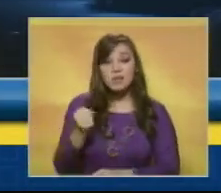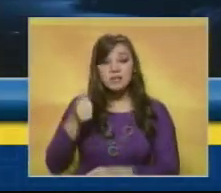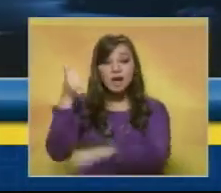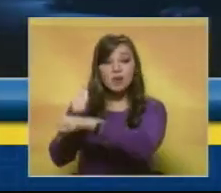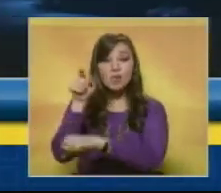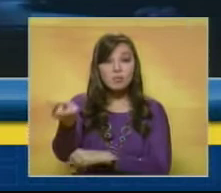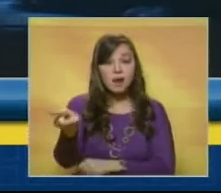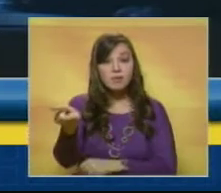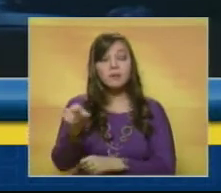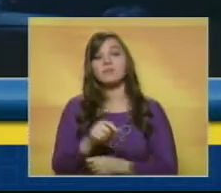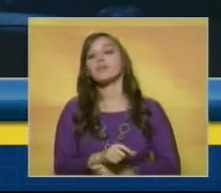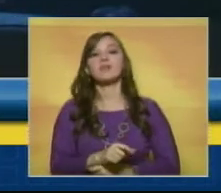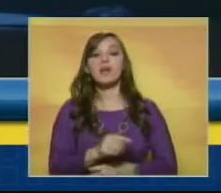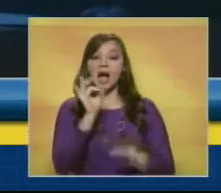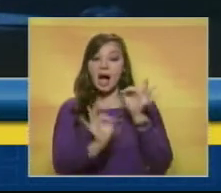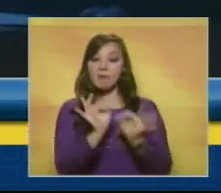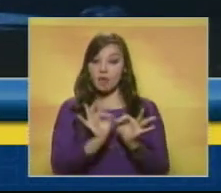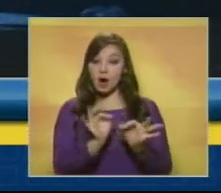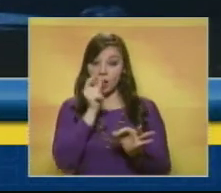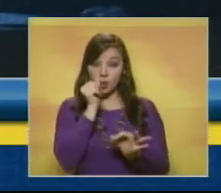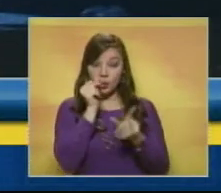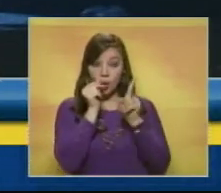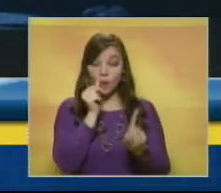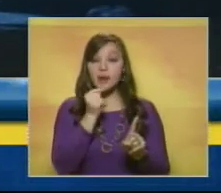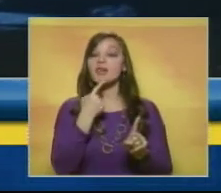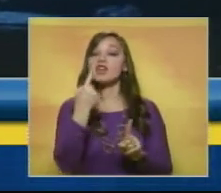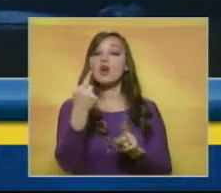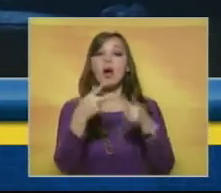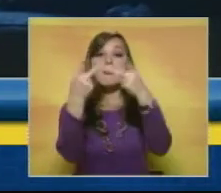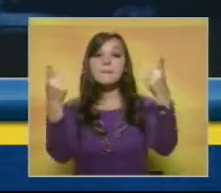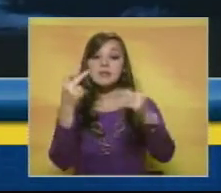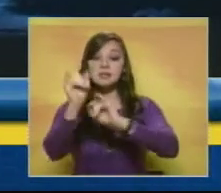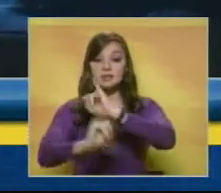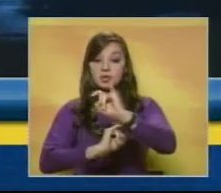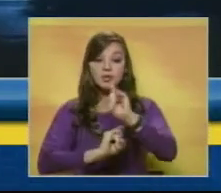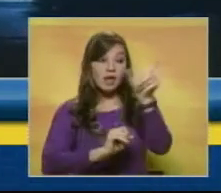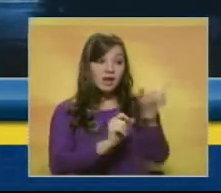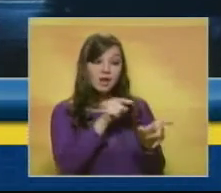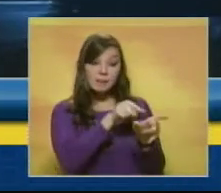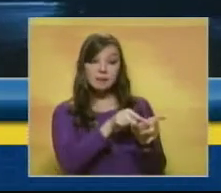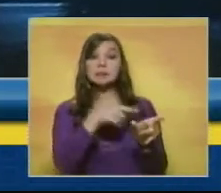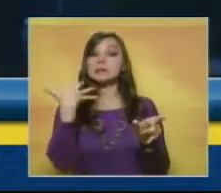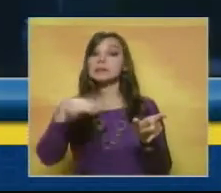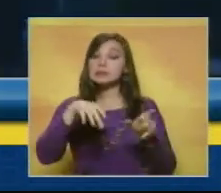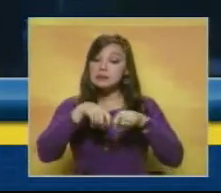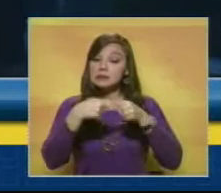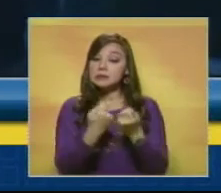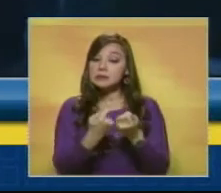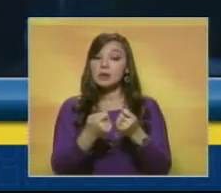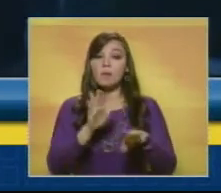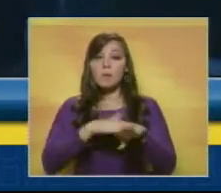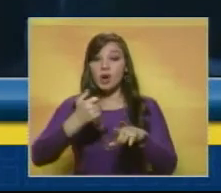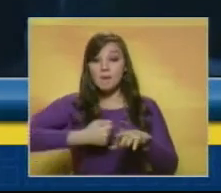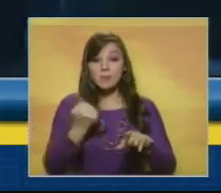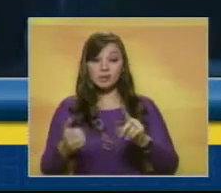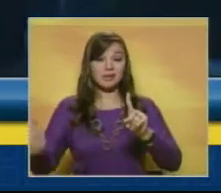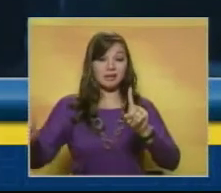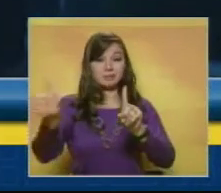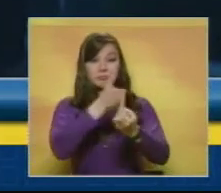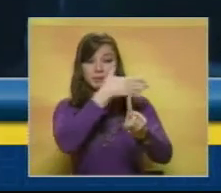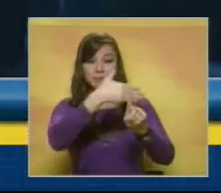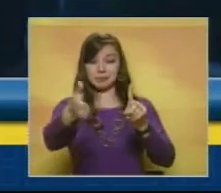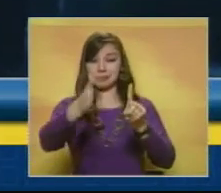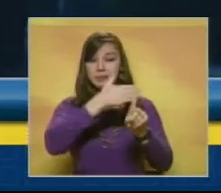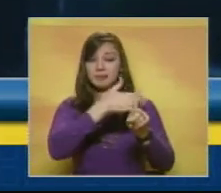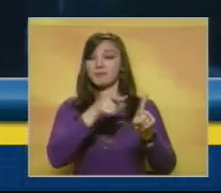El defensor legal del joven dijo a la prensa internacional que su cliente sufrió serias lesiones por la golpiza, por lo que acusó a